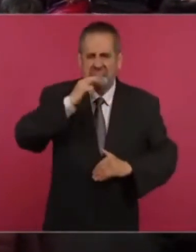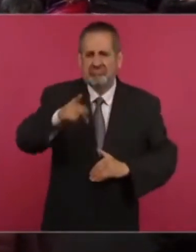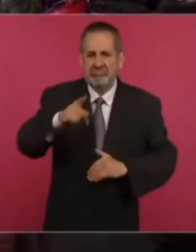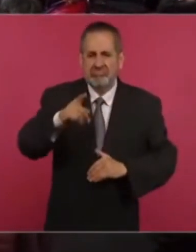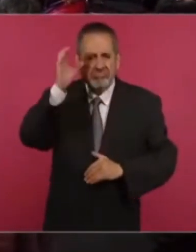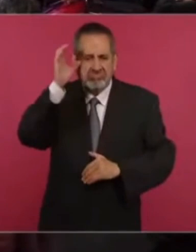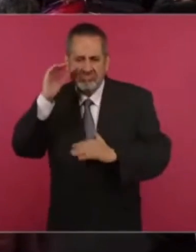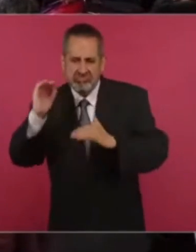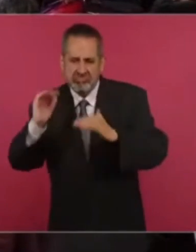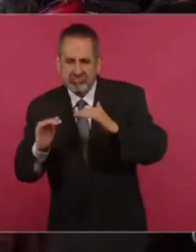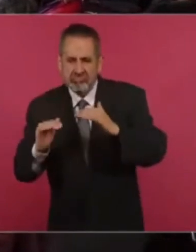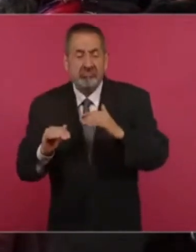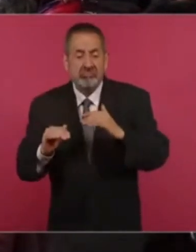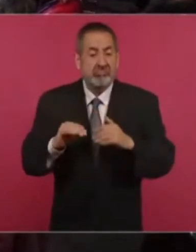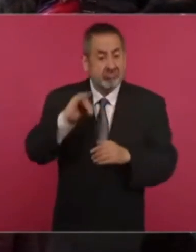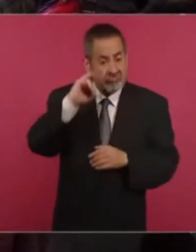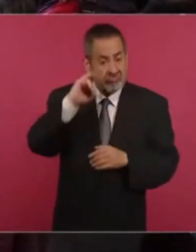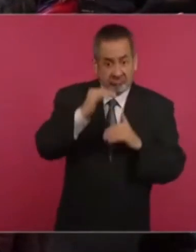China en población.